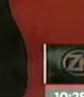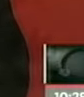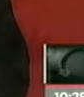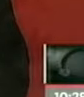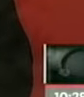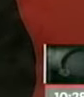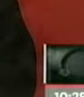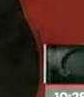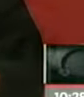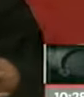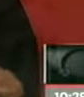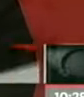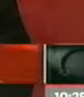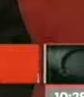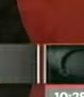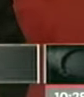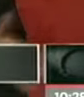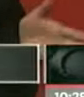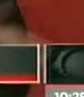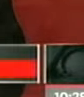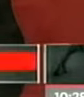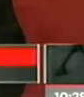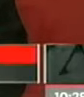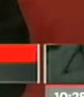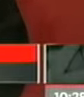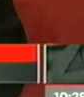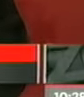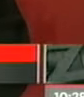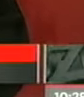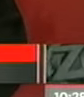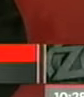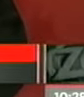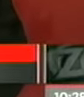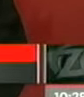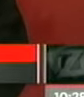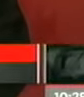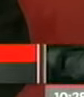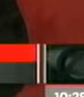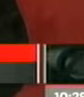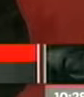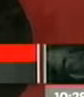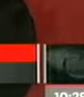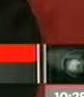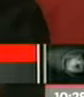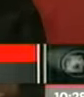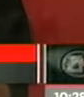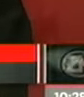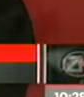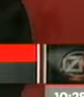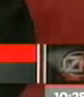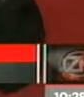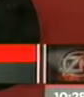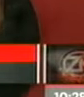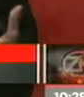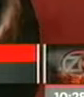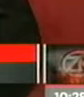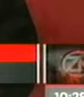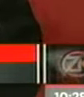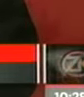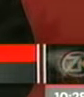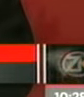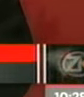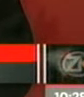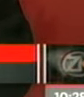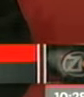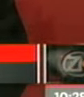y bienvenidos a Zurda Conducta, la zurda de Chávez. Hoy viernes, mientras la mitad de la población venezolana está todavía muerta de la